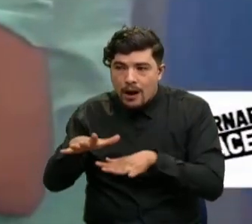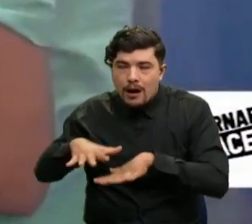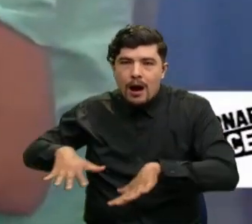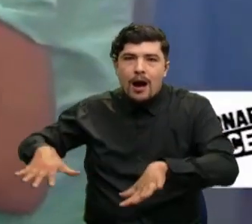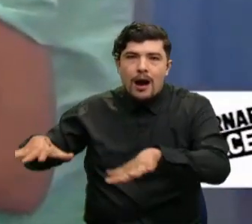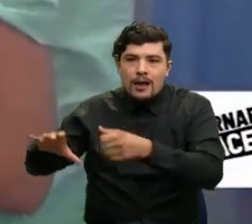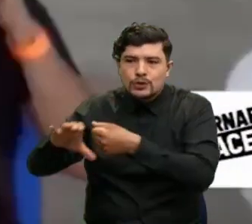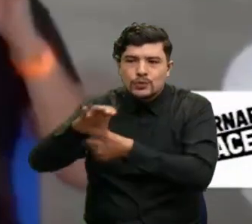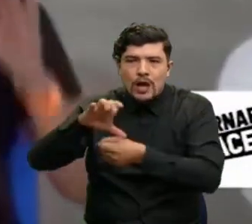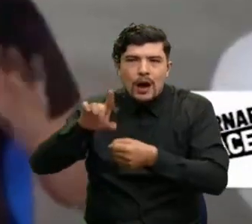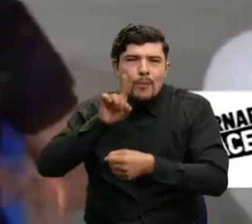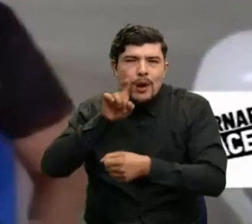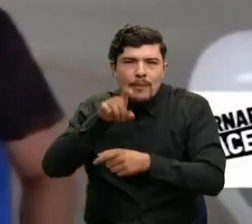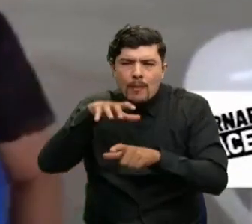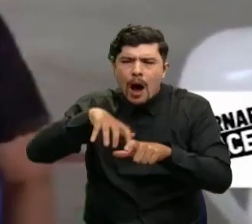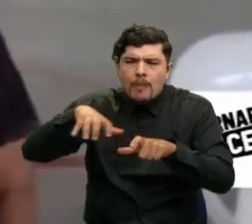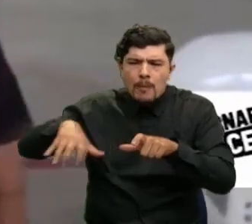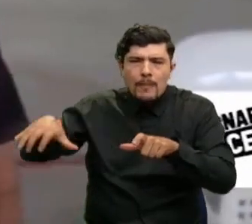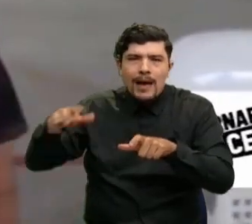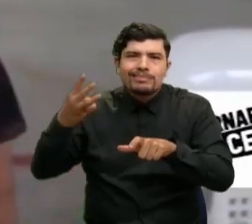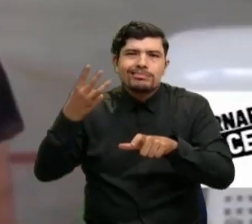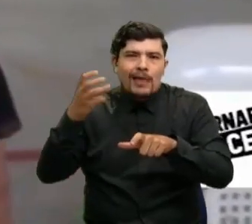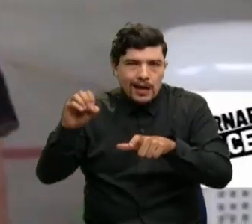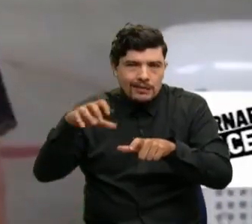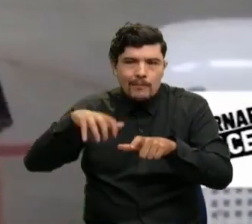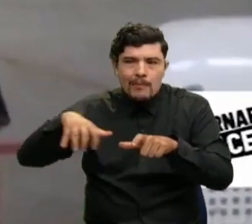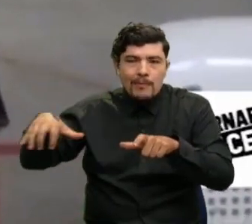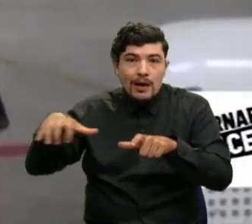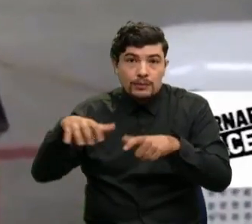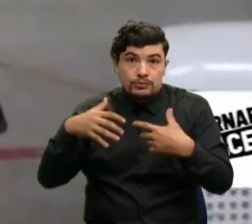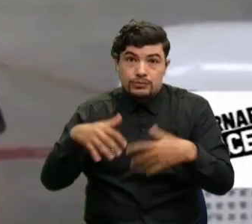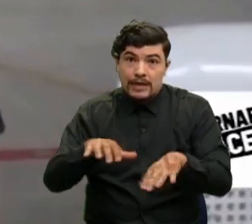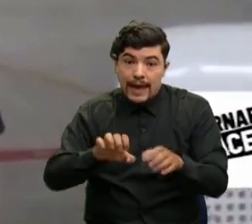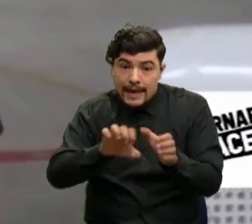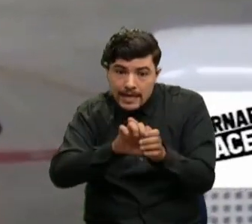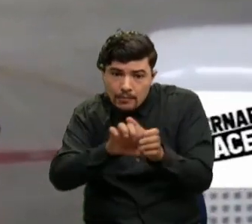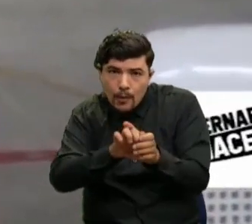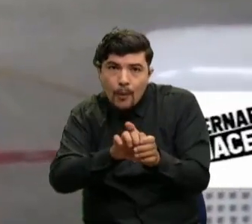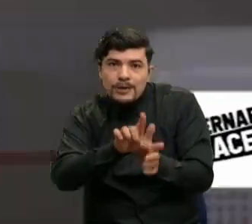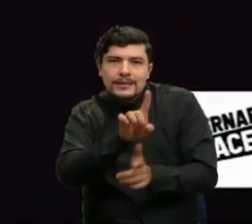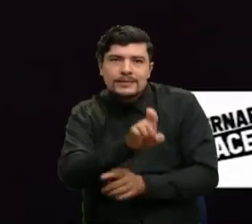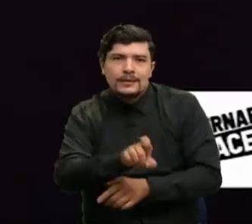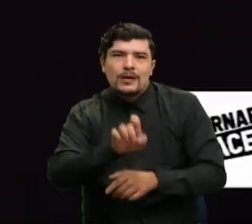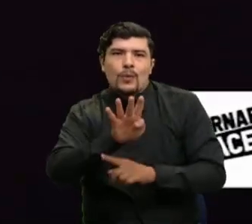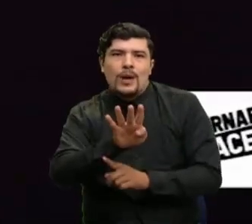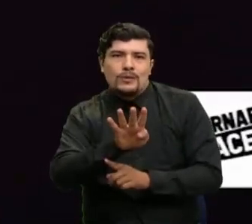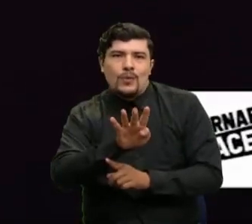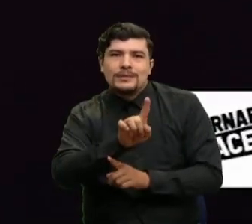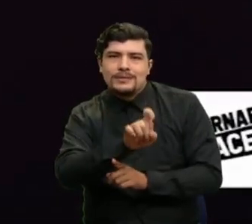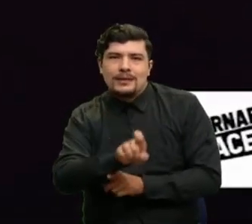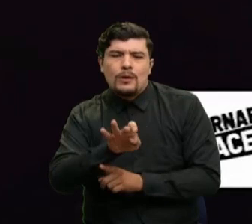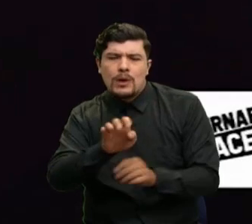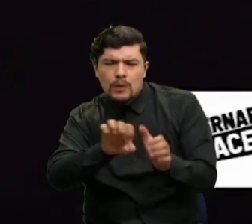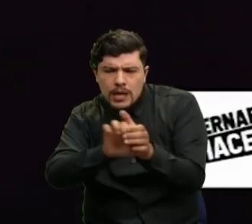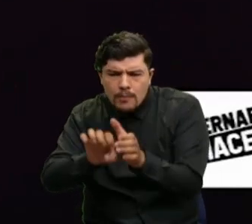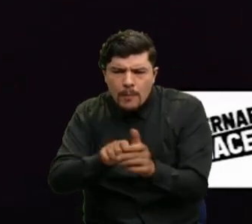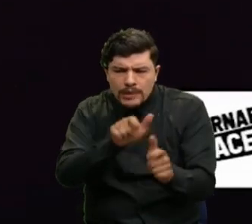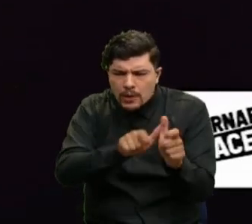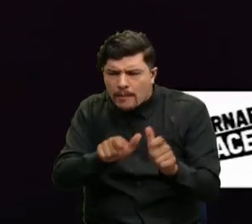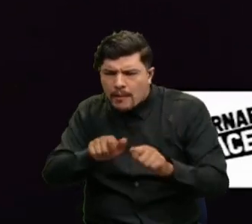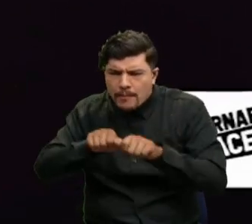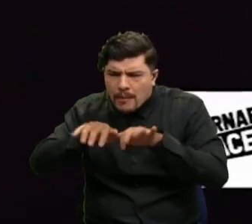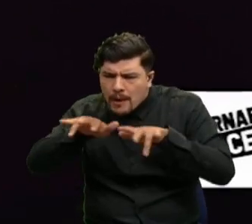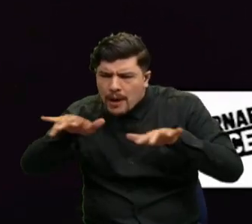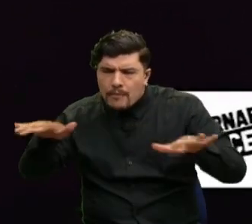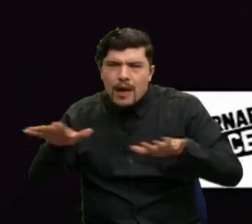municipio de Bucaramanga. Tenemos 64 equipos vacunando en estos momentos. No paramos,